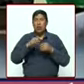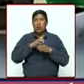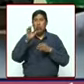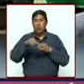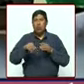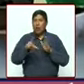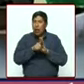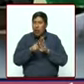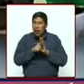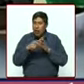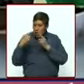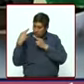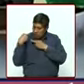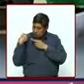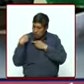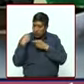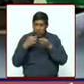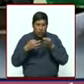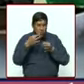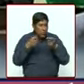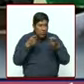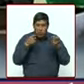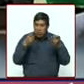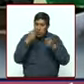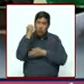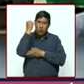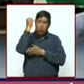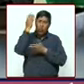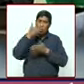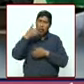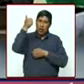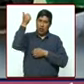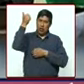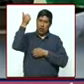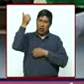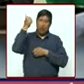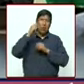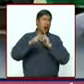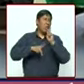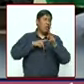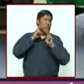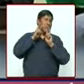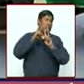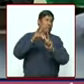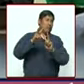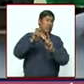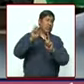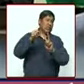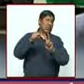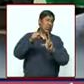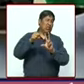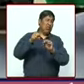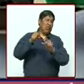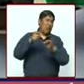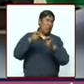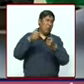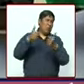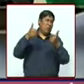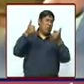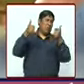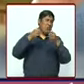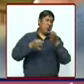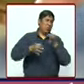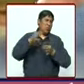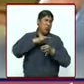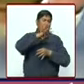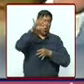las leyes. Y la población va a estar a la expectativa, si realmente va a estar a la altura del cargo que está